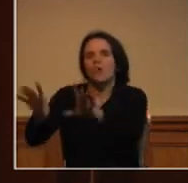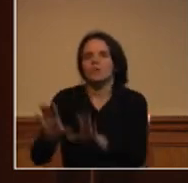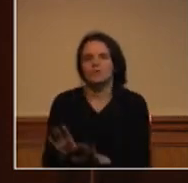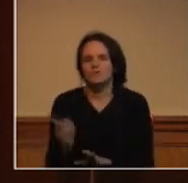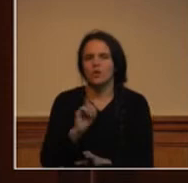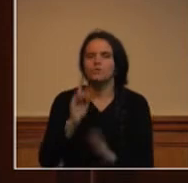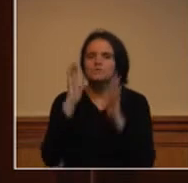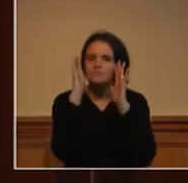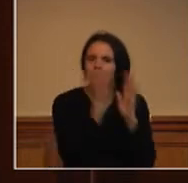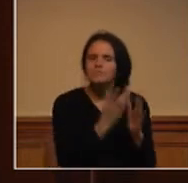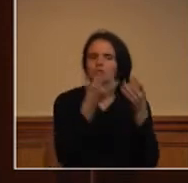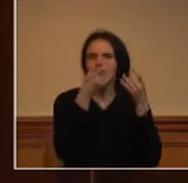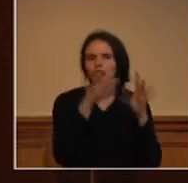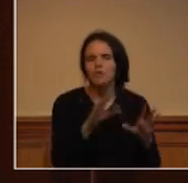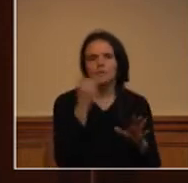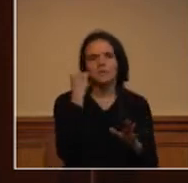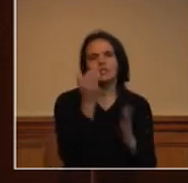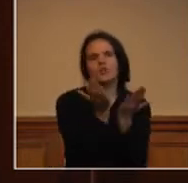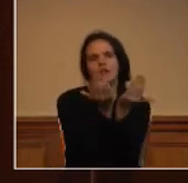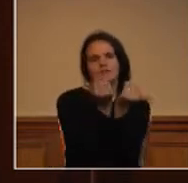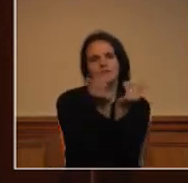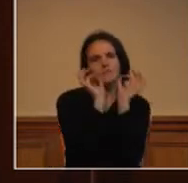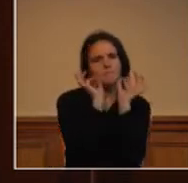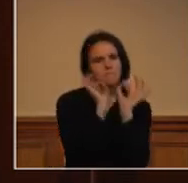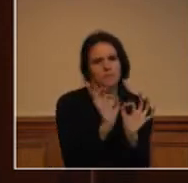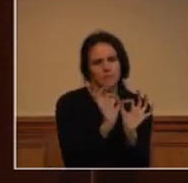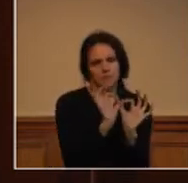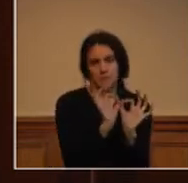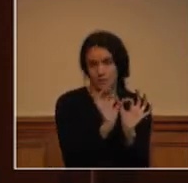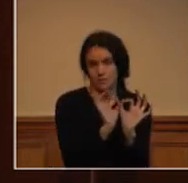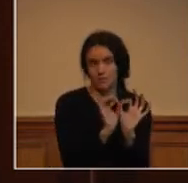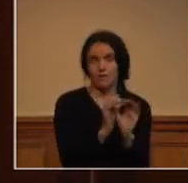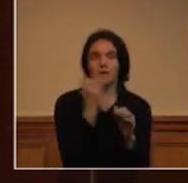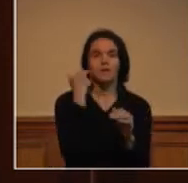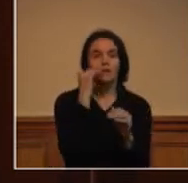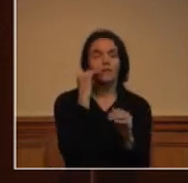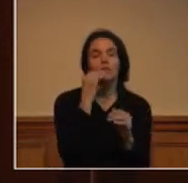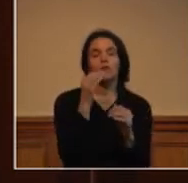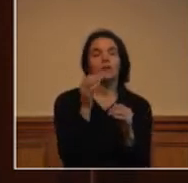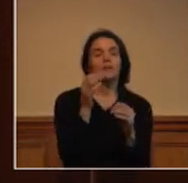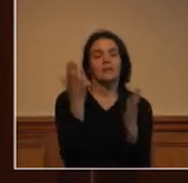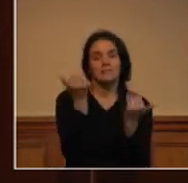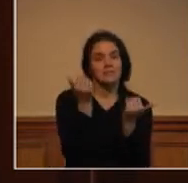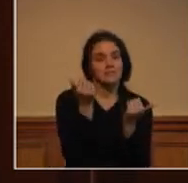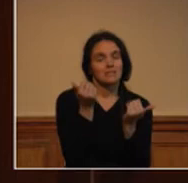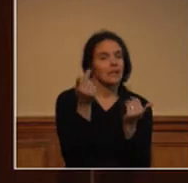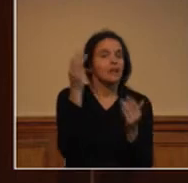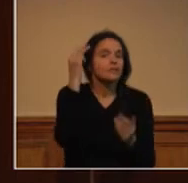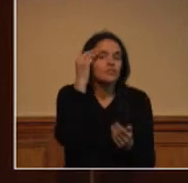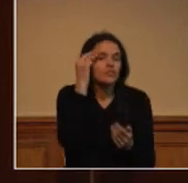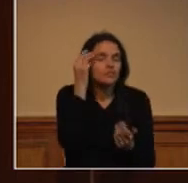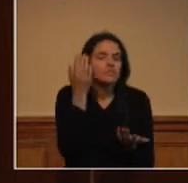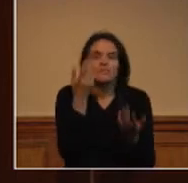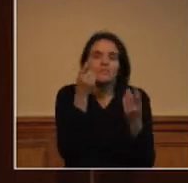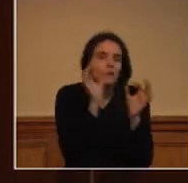evaluar a chiquitos que tienen necesidades especiales, que tienen alguna dificultad cognitiva.